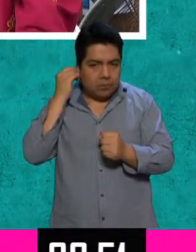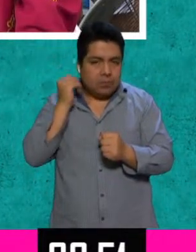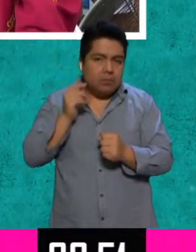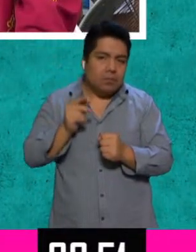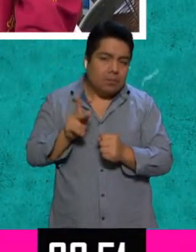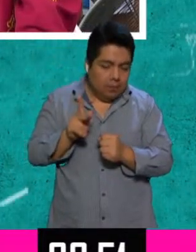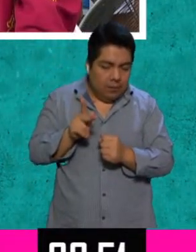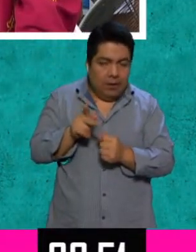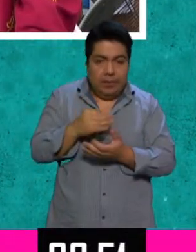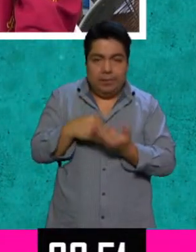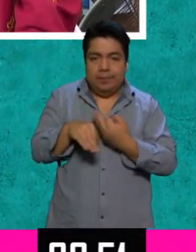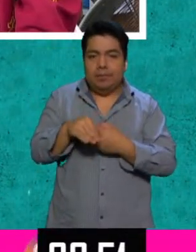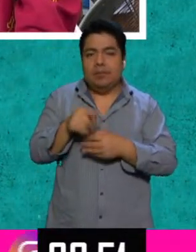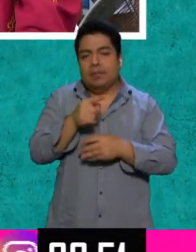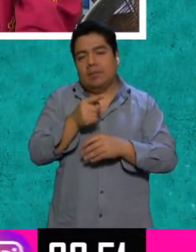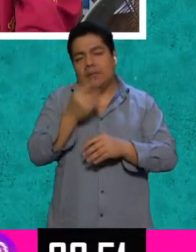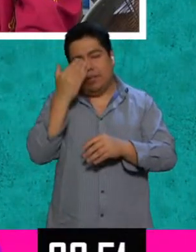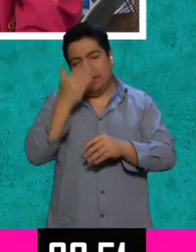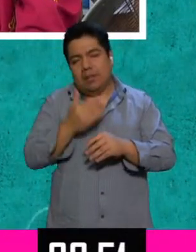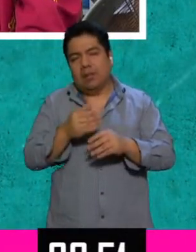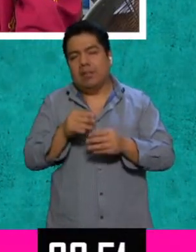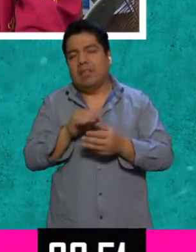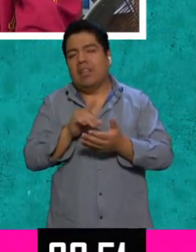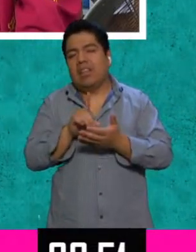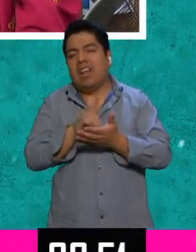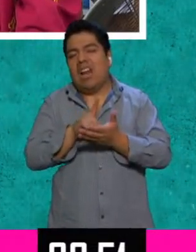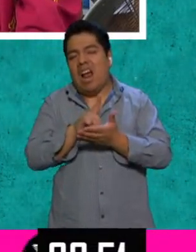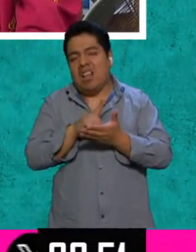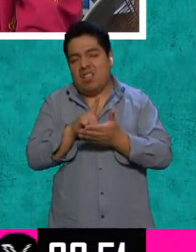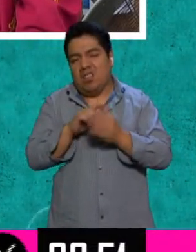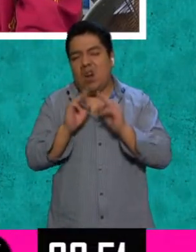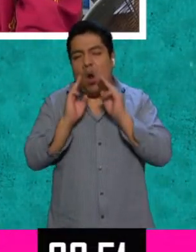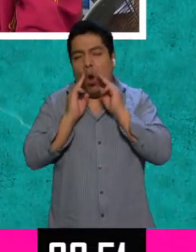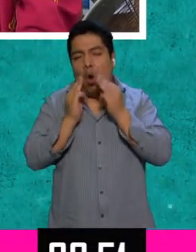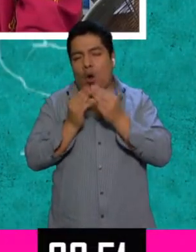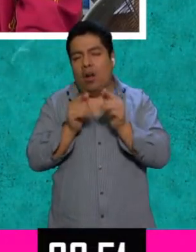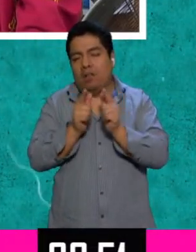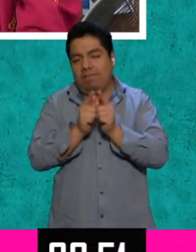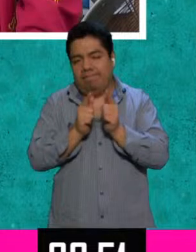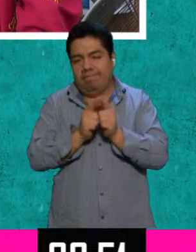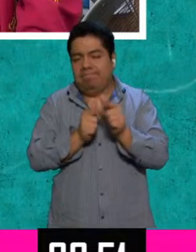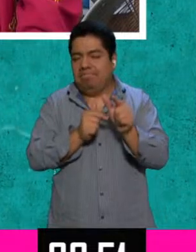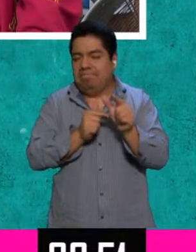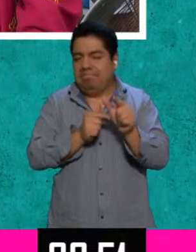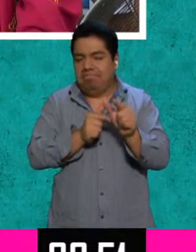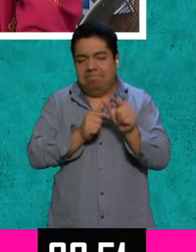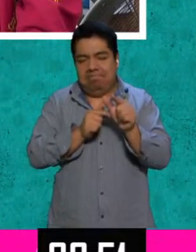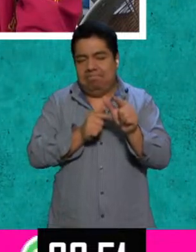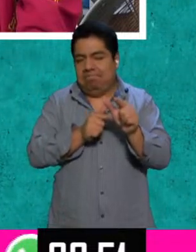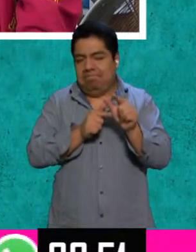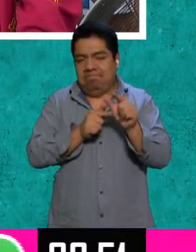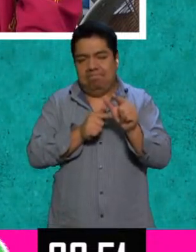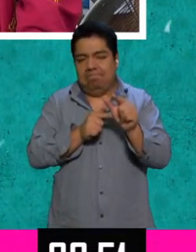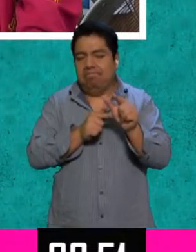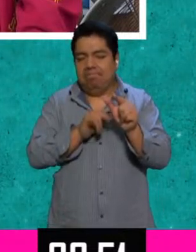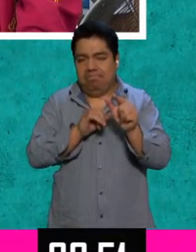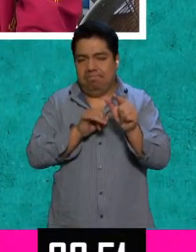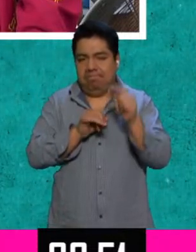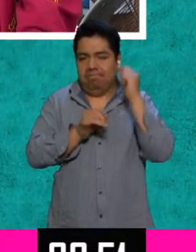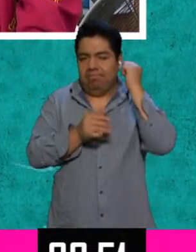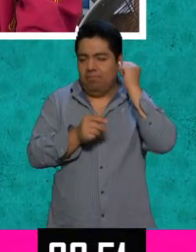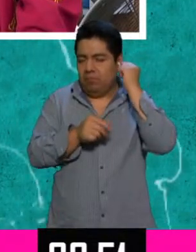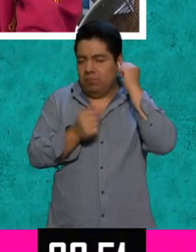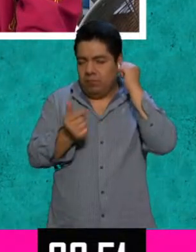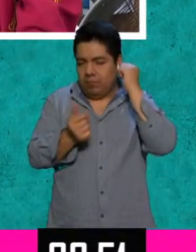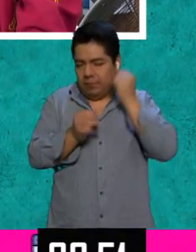opera esta transnacional del crimen organizado seguirá adelante y seguirá operando, ¿no? Esto ha ocurrido con otro. Y